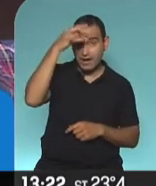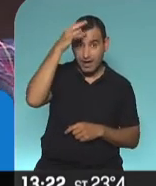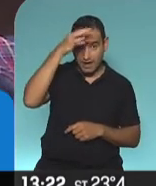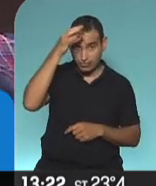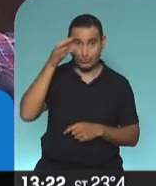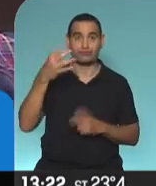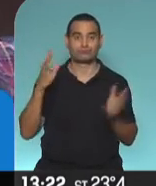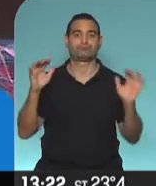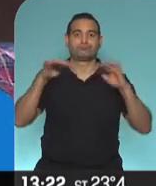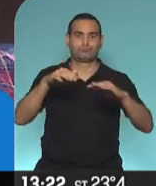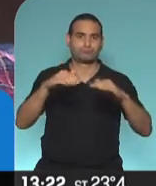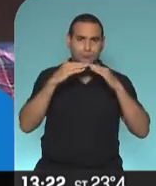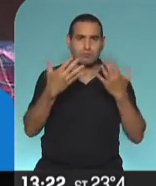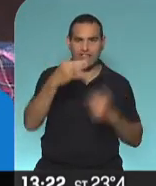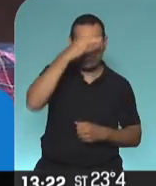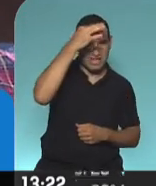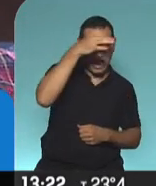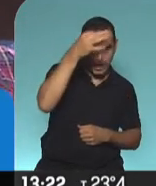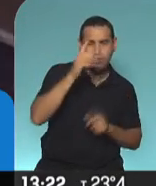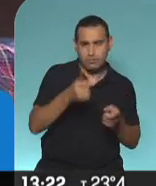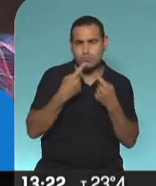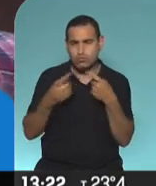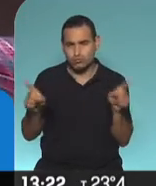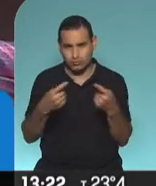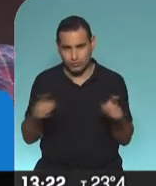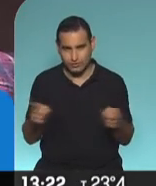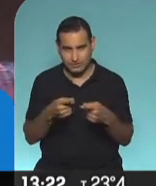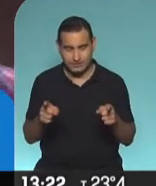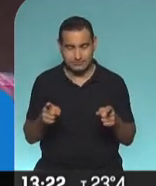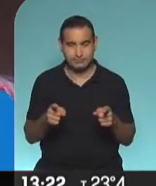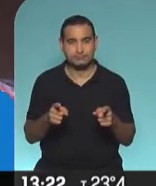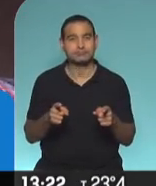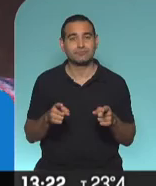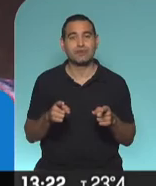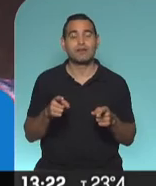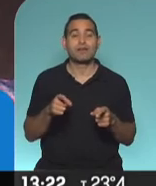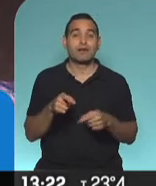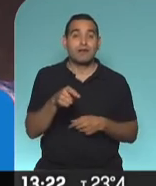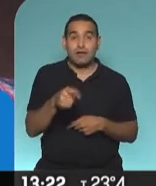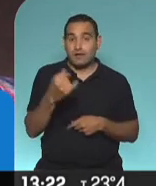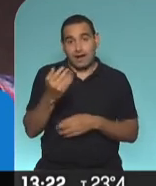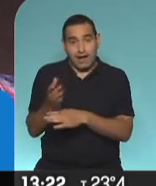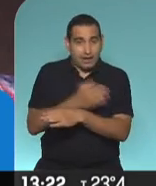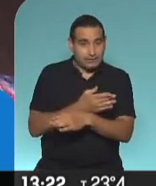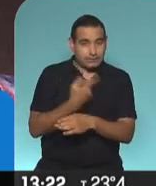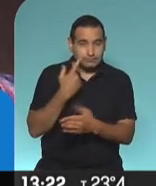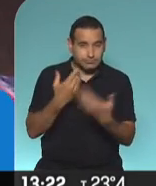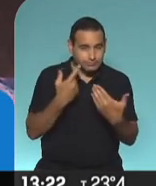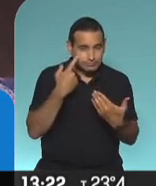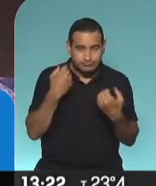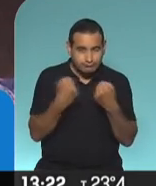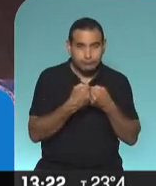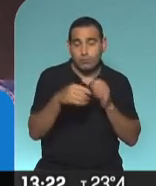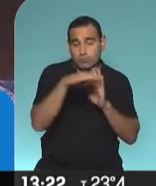forma presencial, tanto para espectáculos teatrales como también para música, previo al consenso de un protocolo que